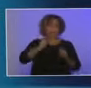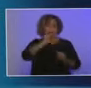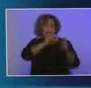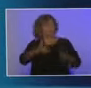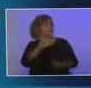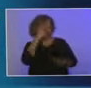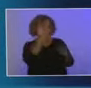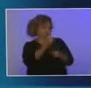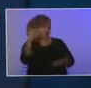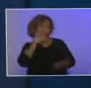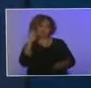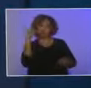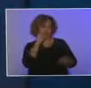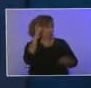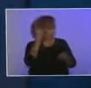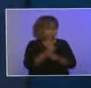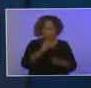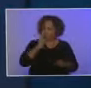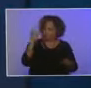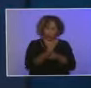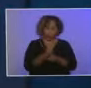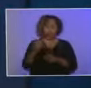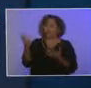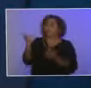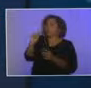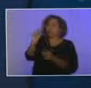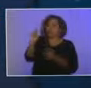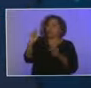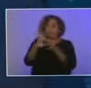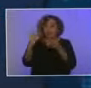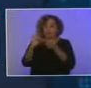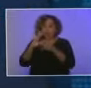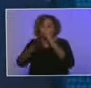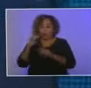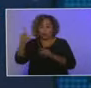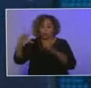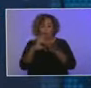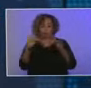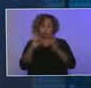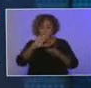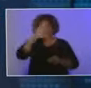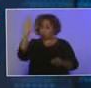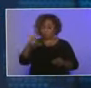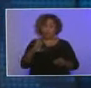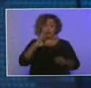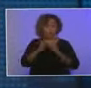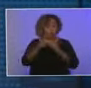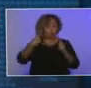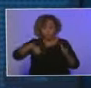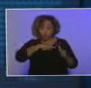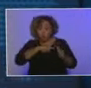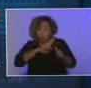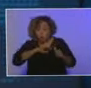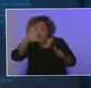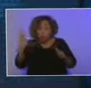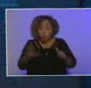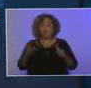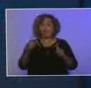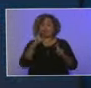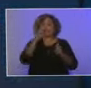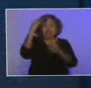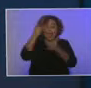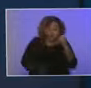dicen que no es correcto. Y te voy a decir una cosa, ¿dónde estuvo la palabra municipio en esa conferencia? ¿Dónde estuvo? Y finalmente quien